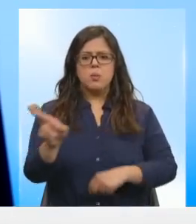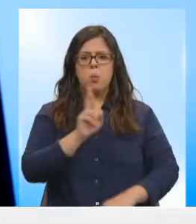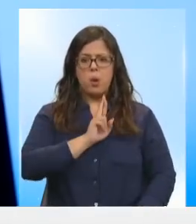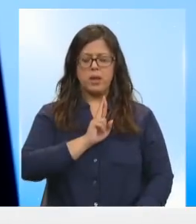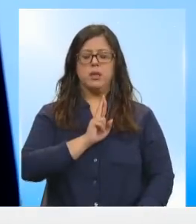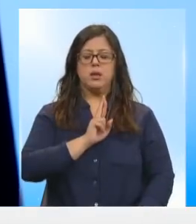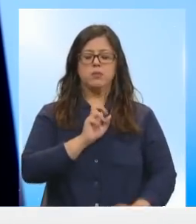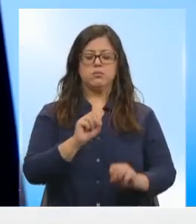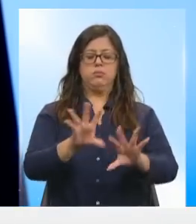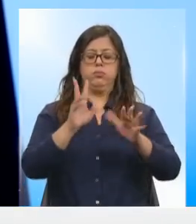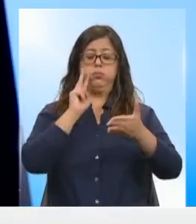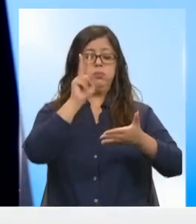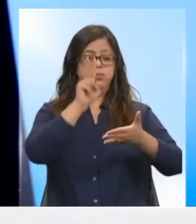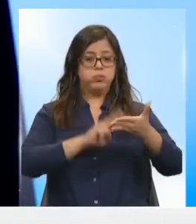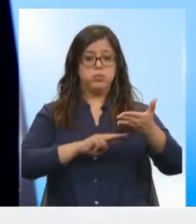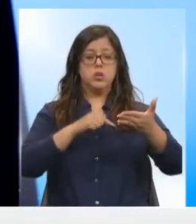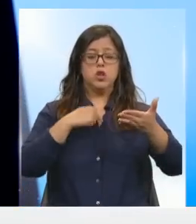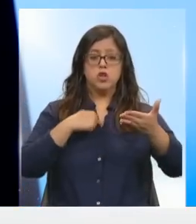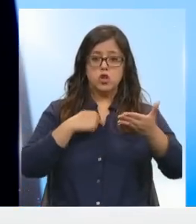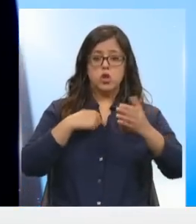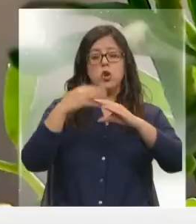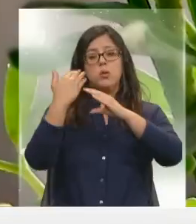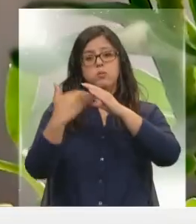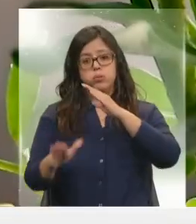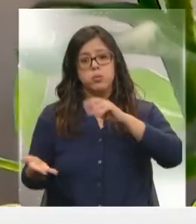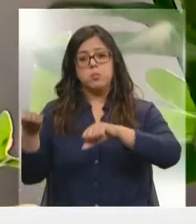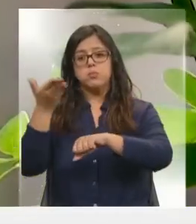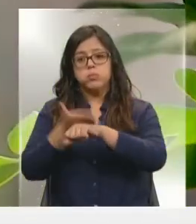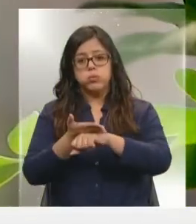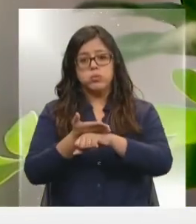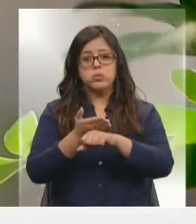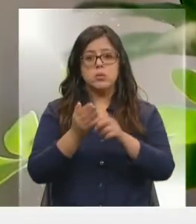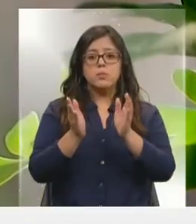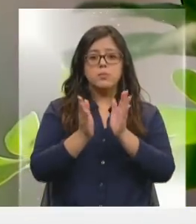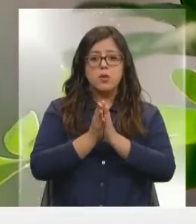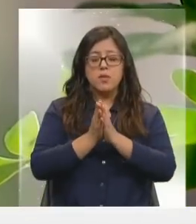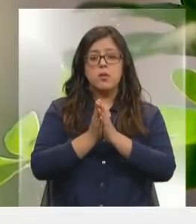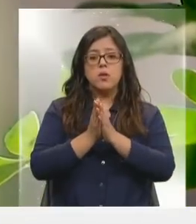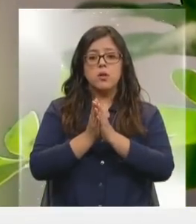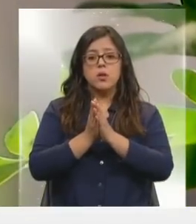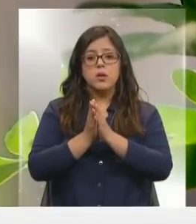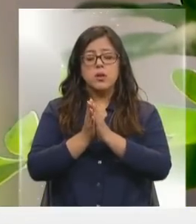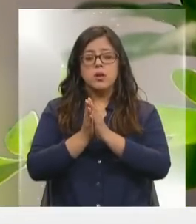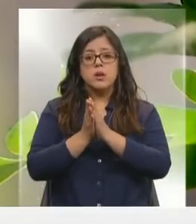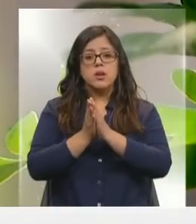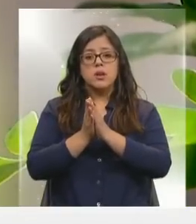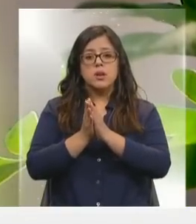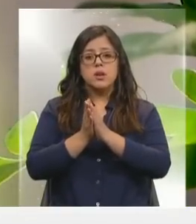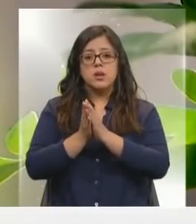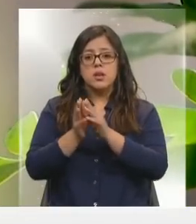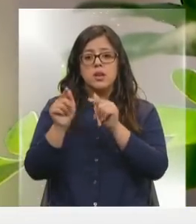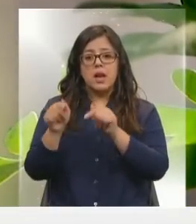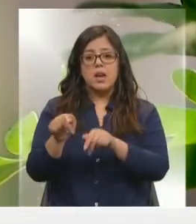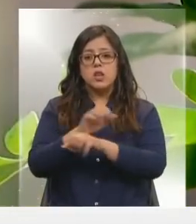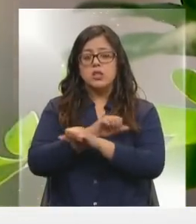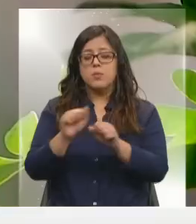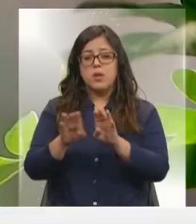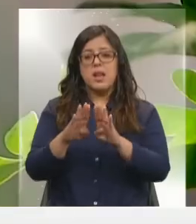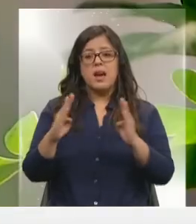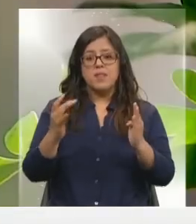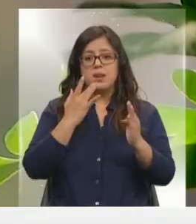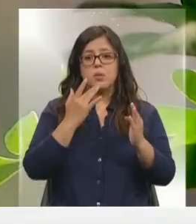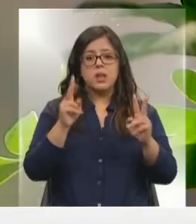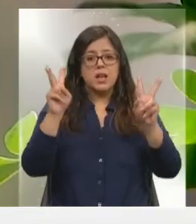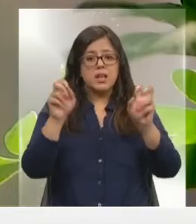respuesta. Volví a enviar un nuevo documento de apelación y me envió que por favor no siguiera enviando mensajes, que ya no se iba a poder abrir porque ya estaba